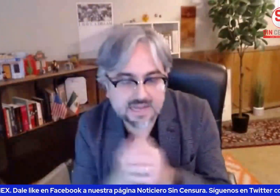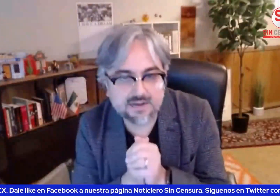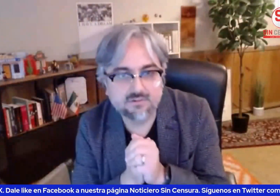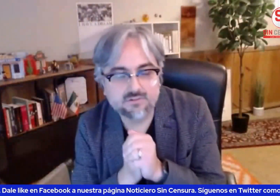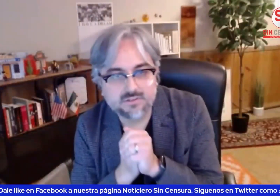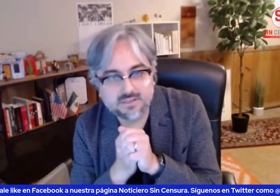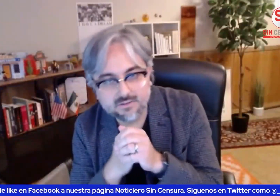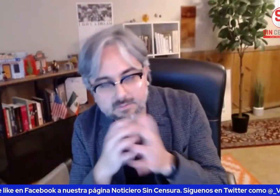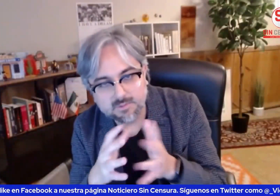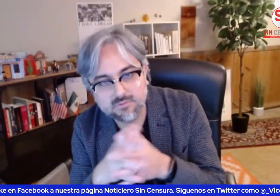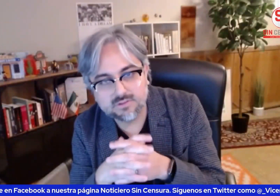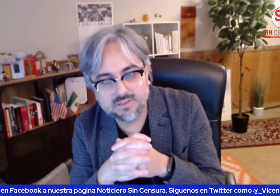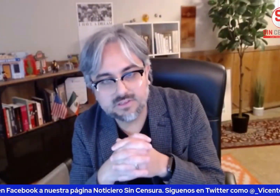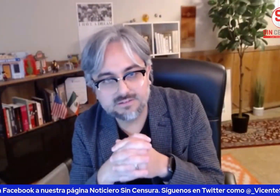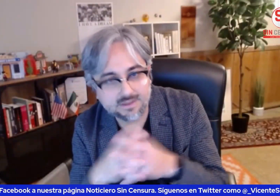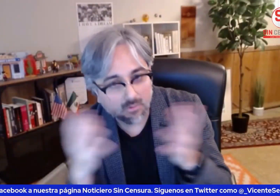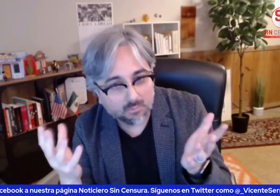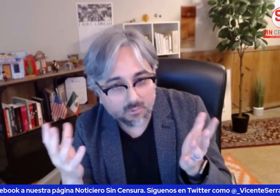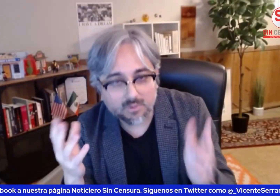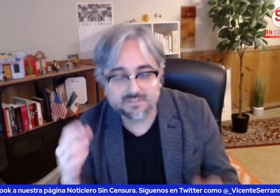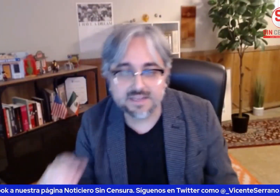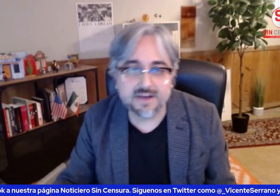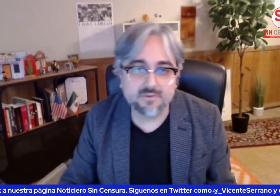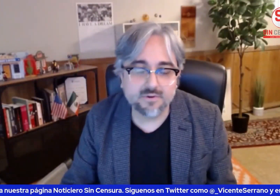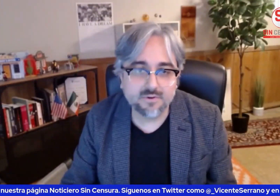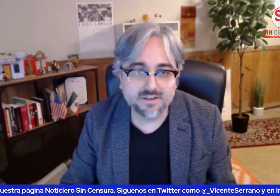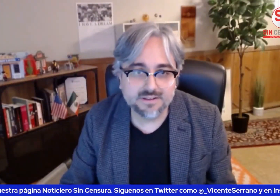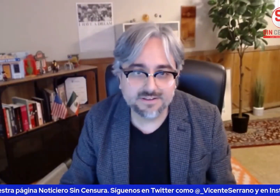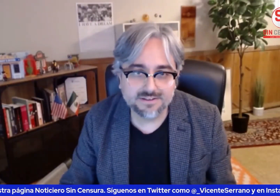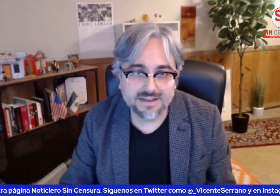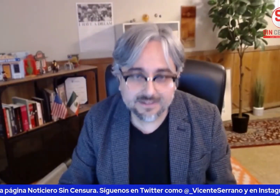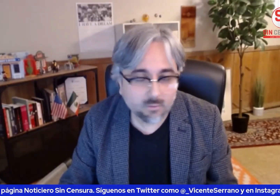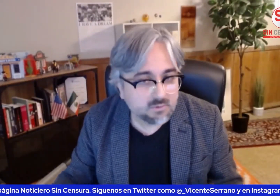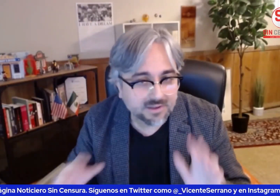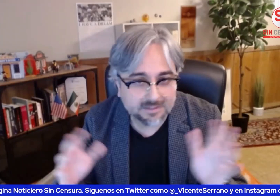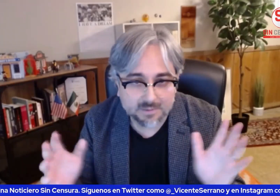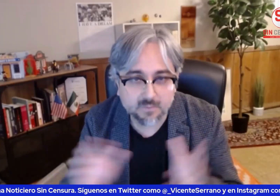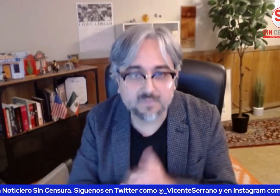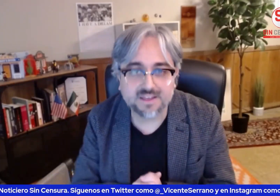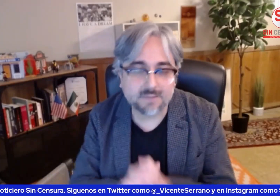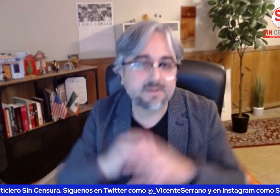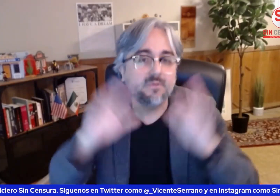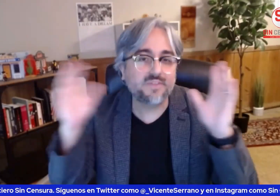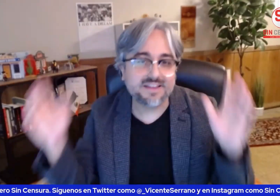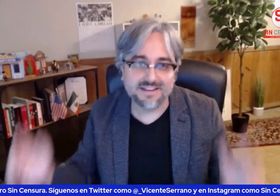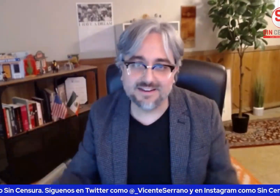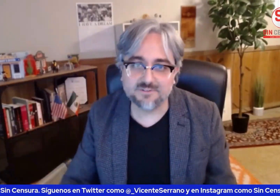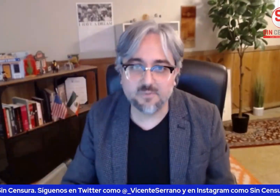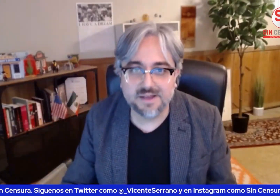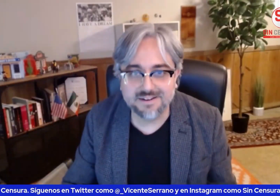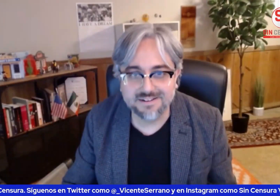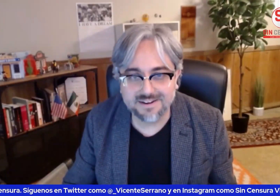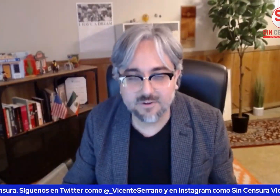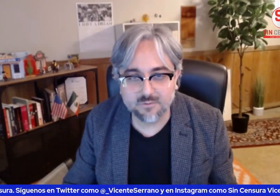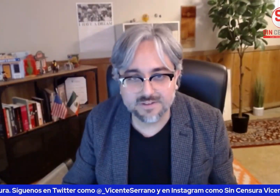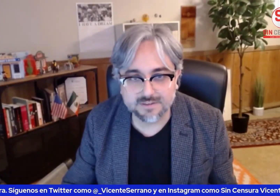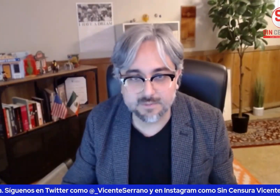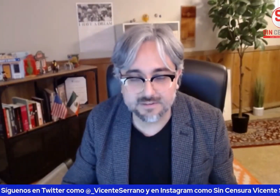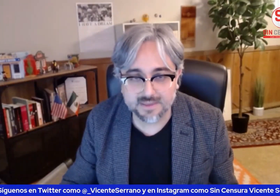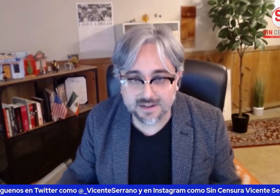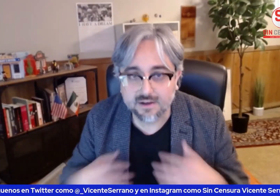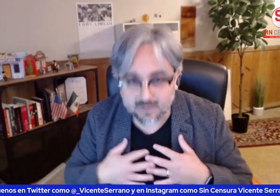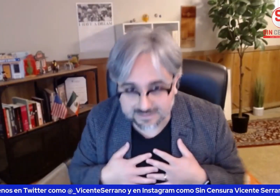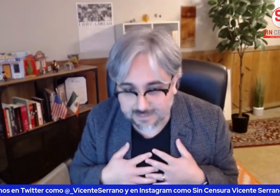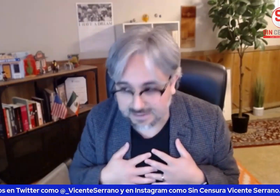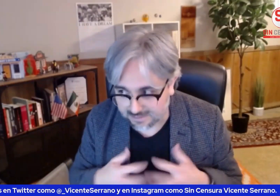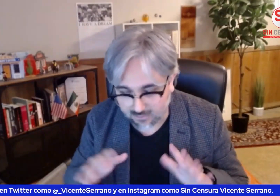ti, Carlos, ¿se comprobó este audio? Lo mismo que pregunta ahí Dalila Escobar en la conferencia de prensa